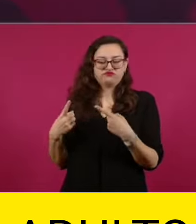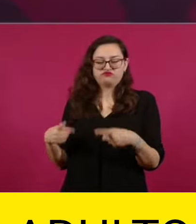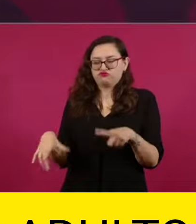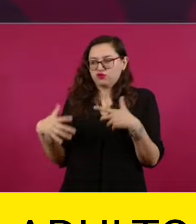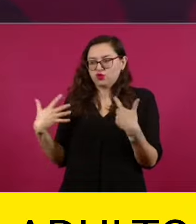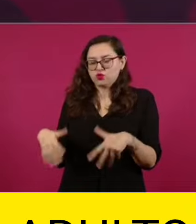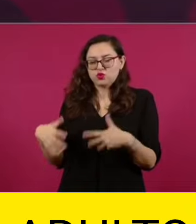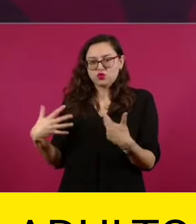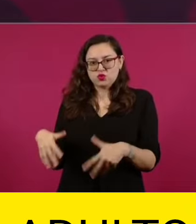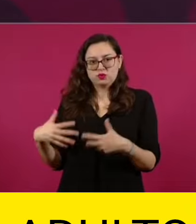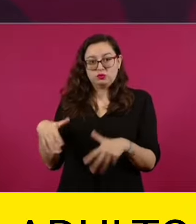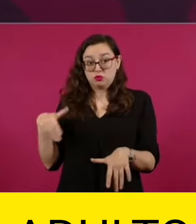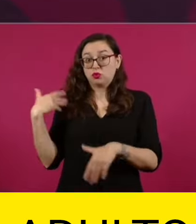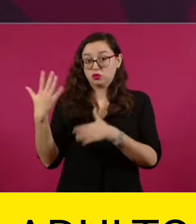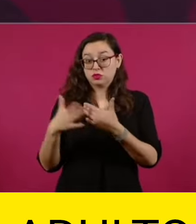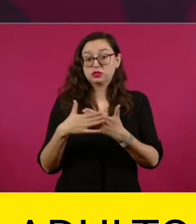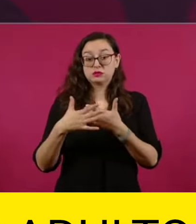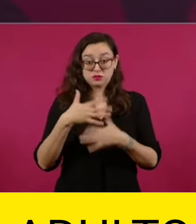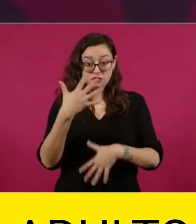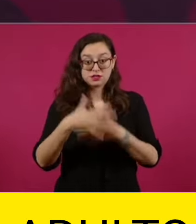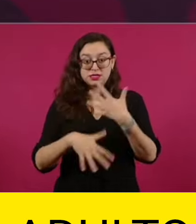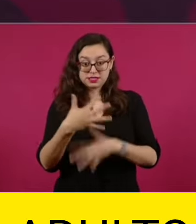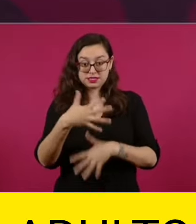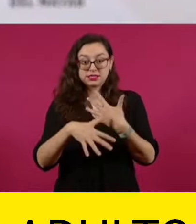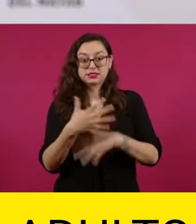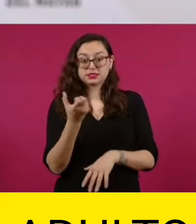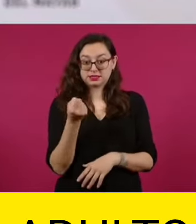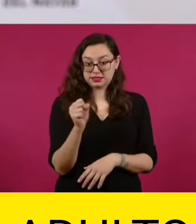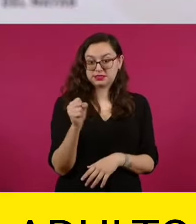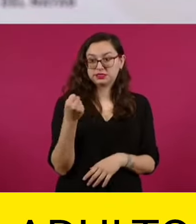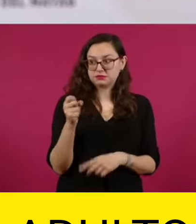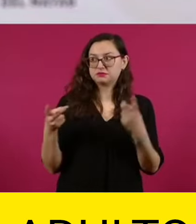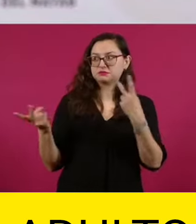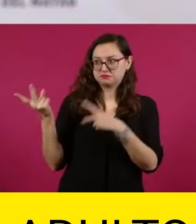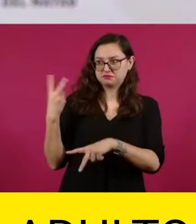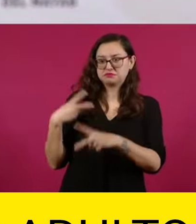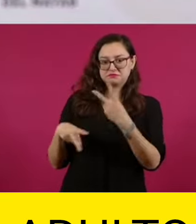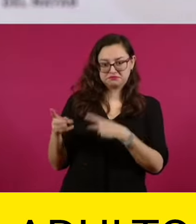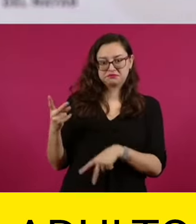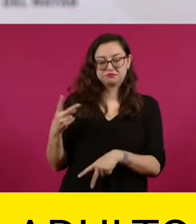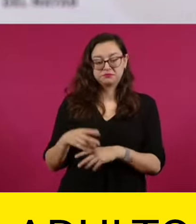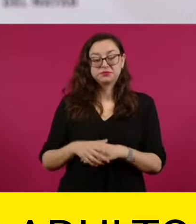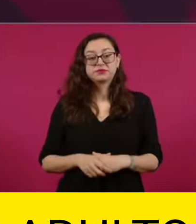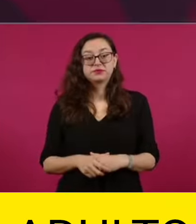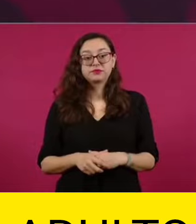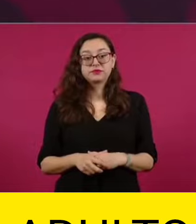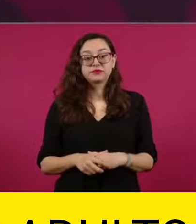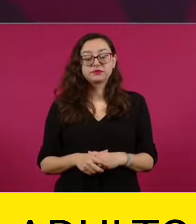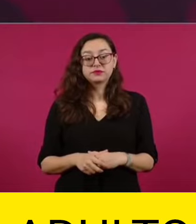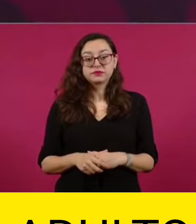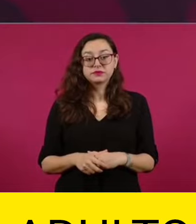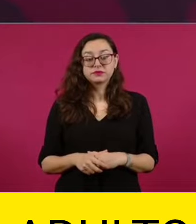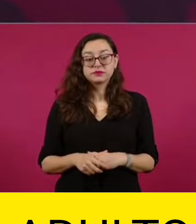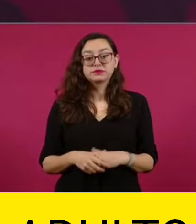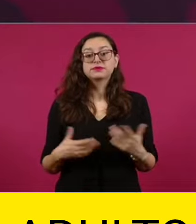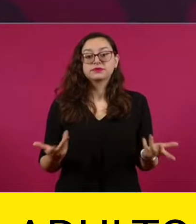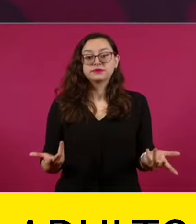excepcionales, y van a acompañarnos también. El programa del día 15